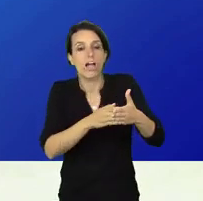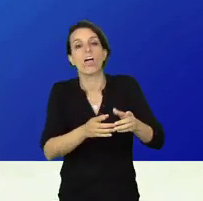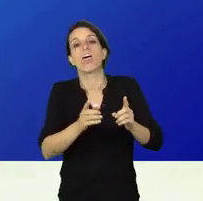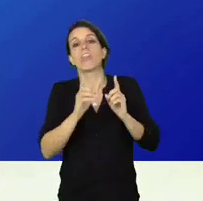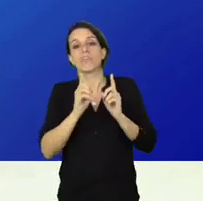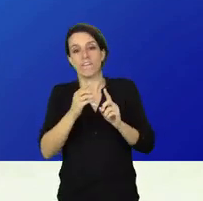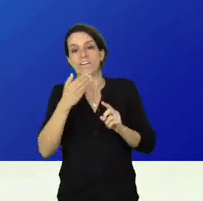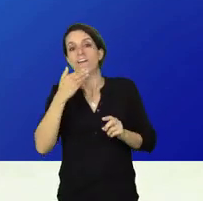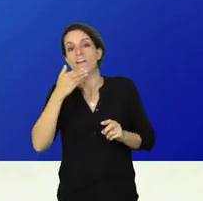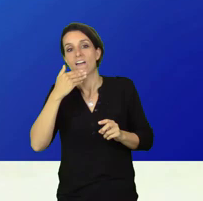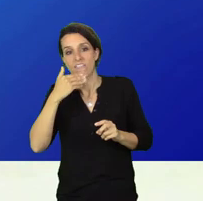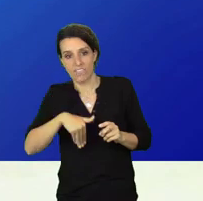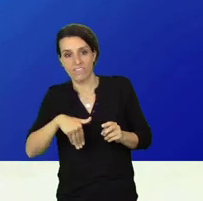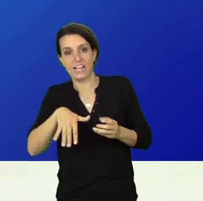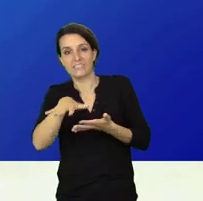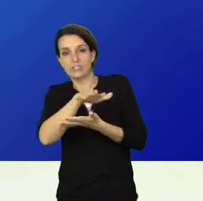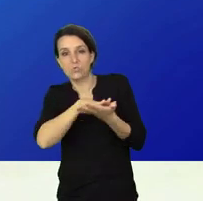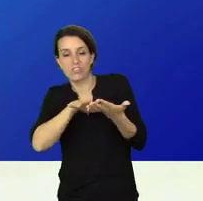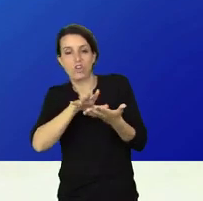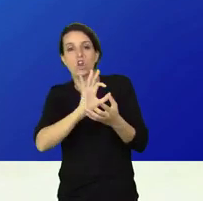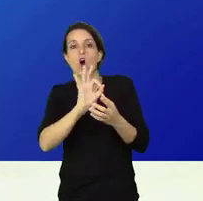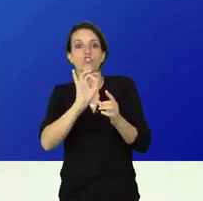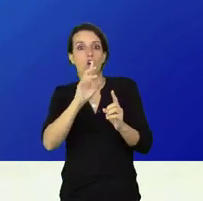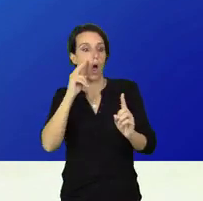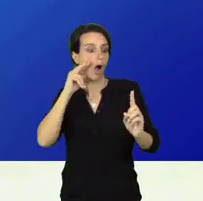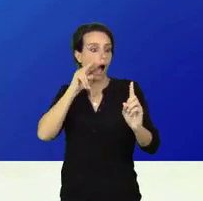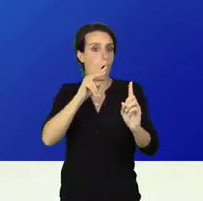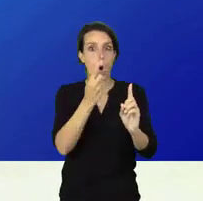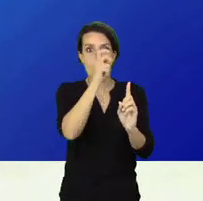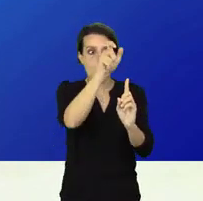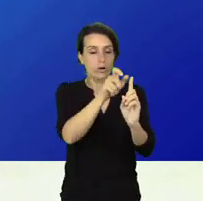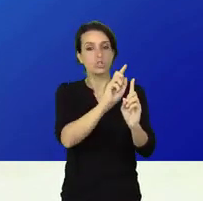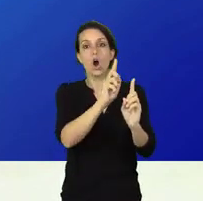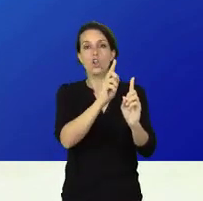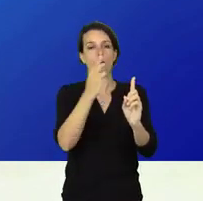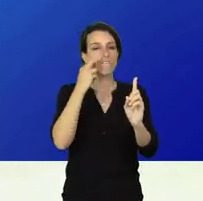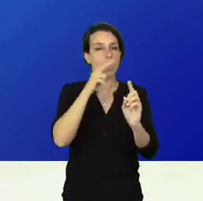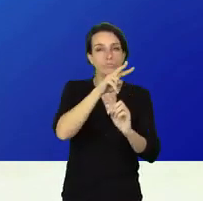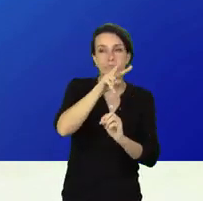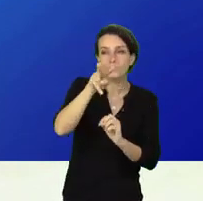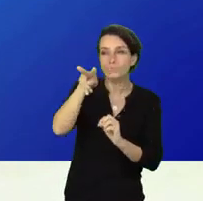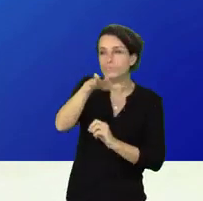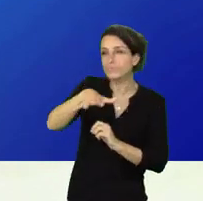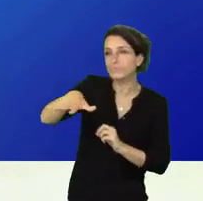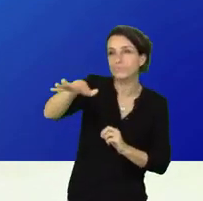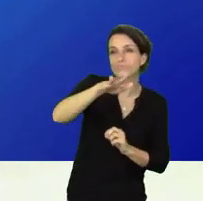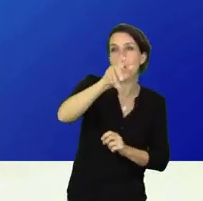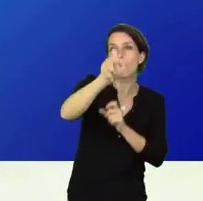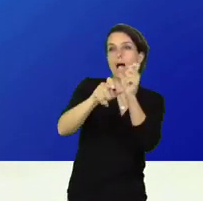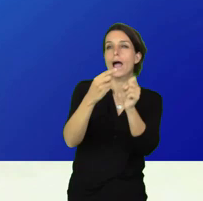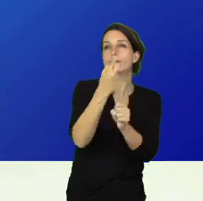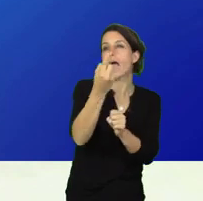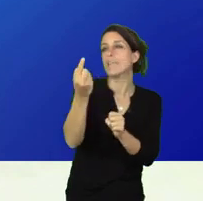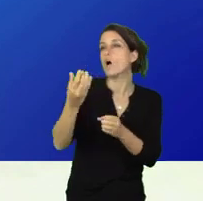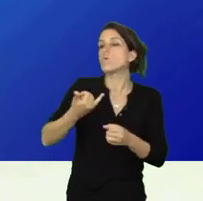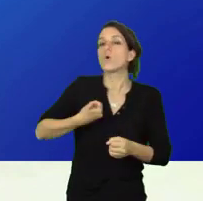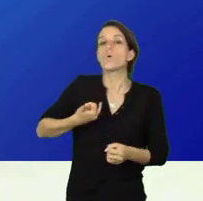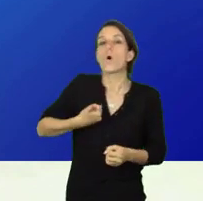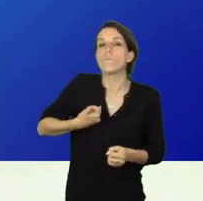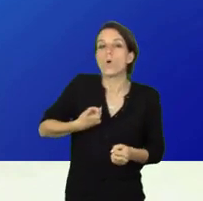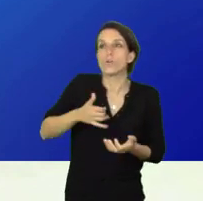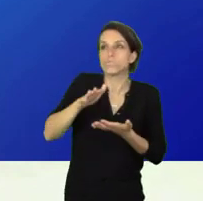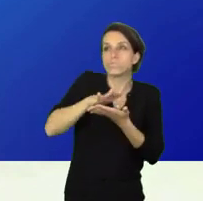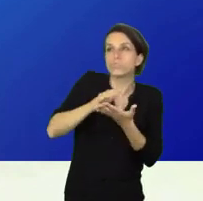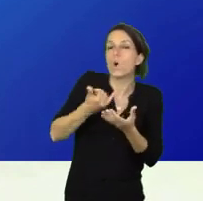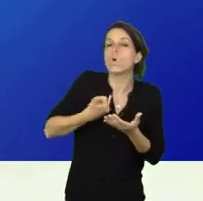abordaje multidisciplinario, de miradas que de alguna manera que esa diversidad contemple y que también